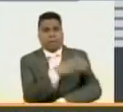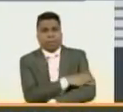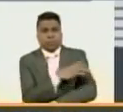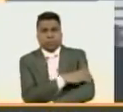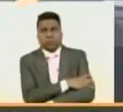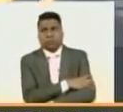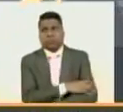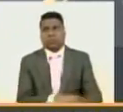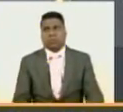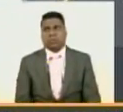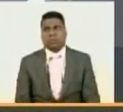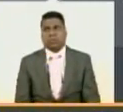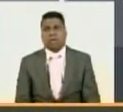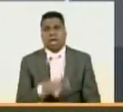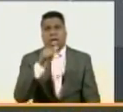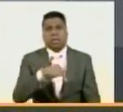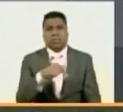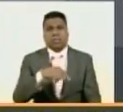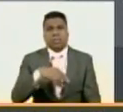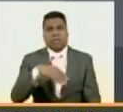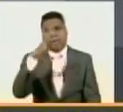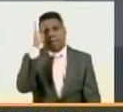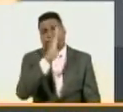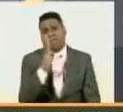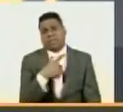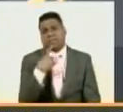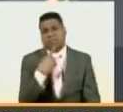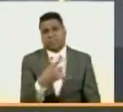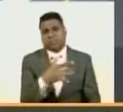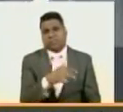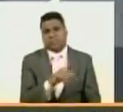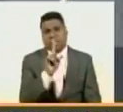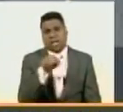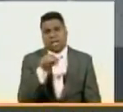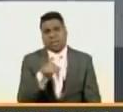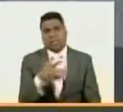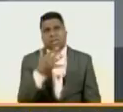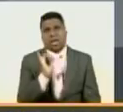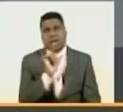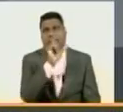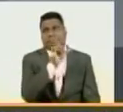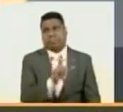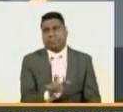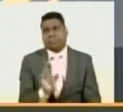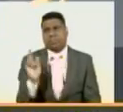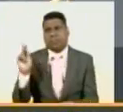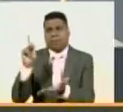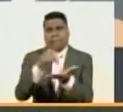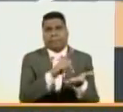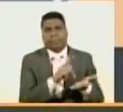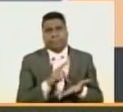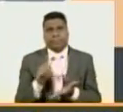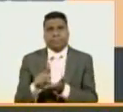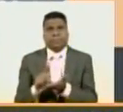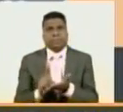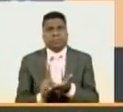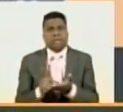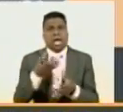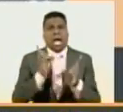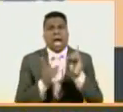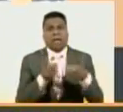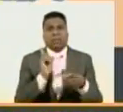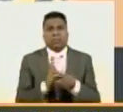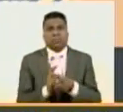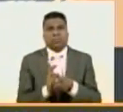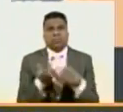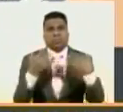la oposición acá en el estado Barinas, destacar pues que allí estuvo la presencia de algunos integrantes